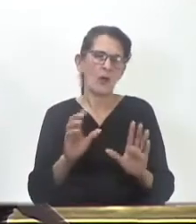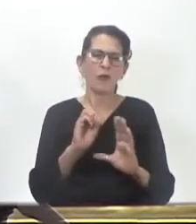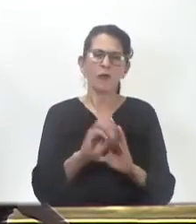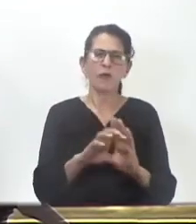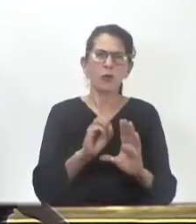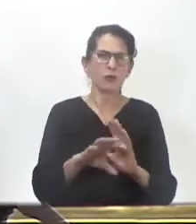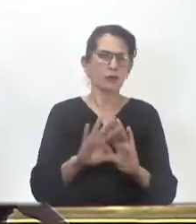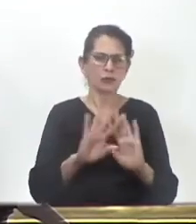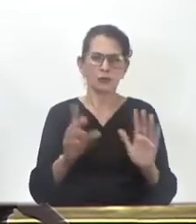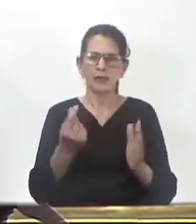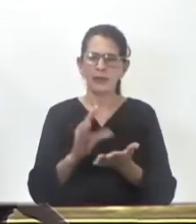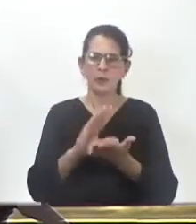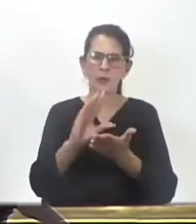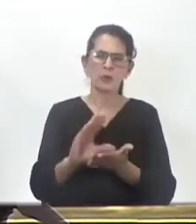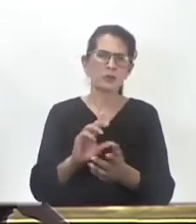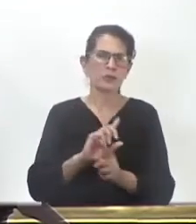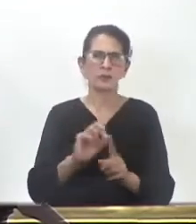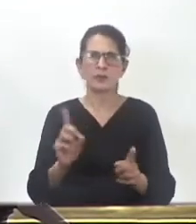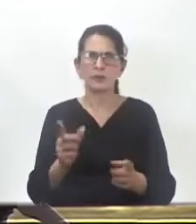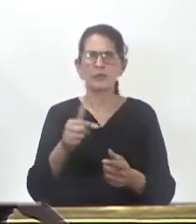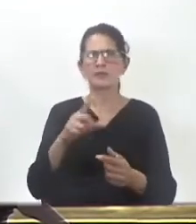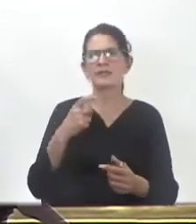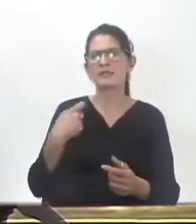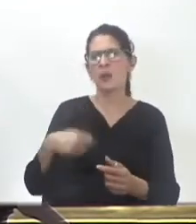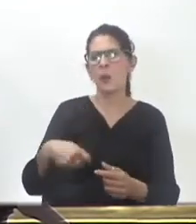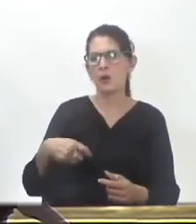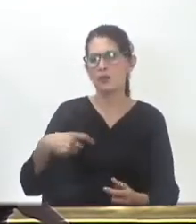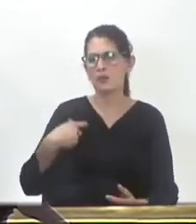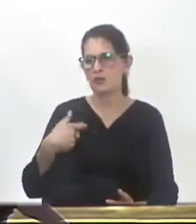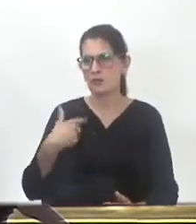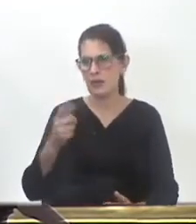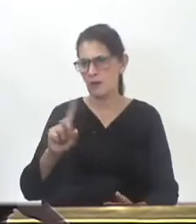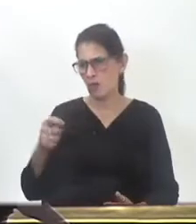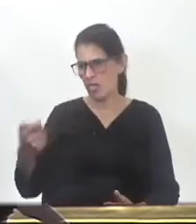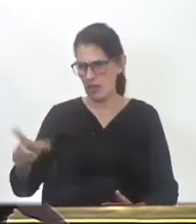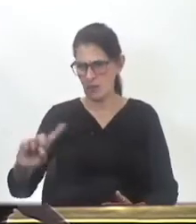los recursos, en vez de dar seguros sociales, en vez